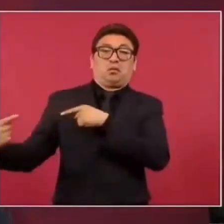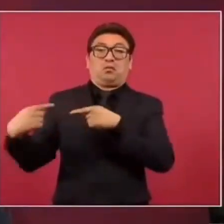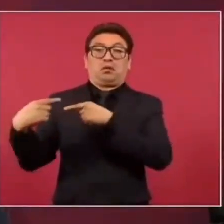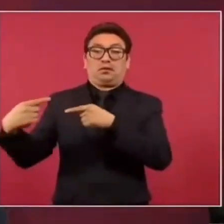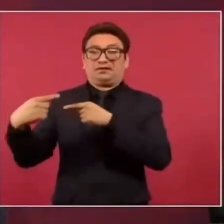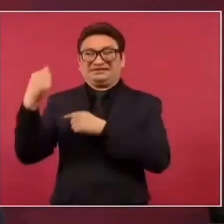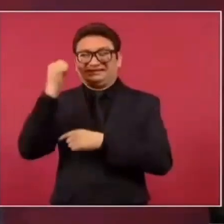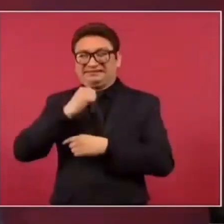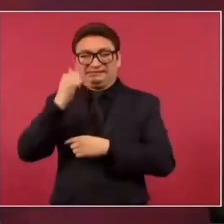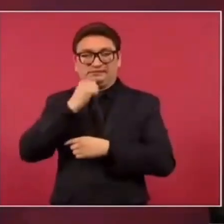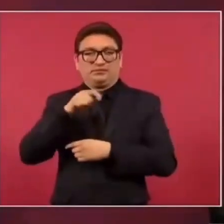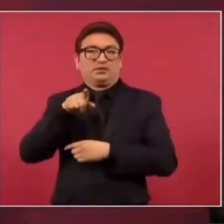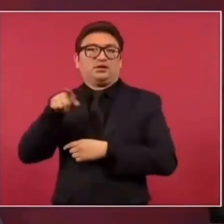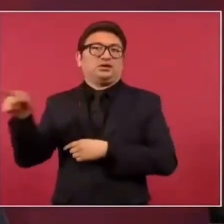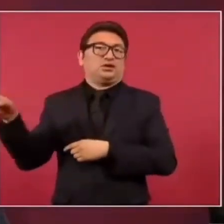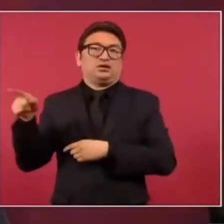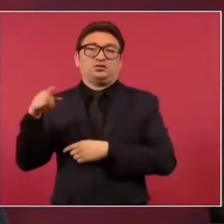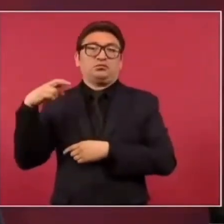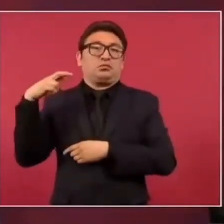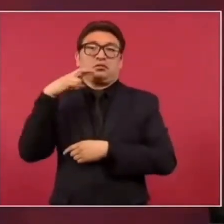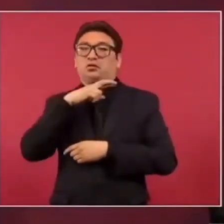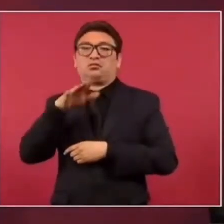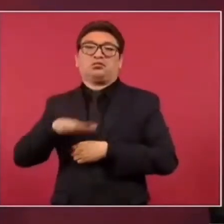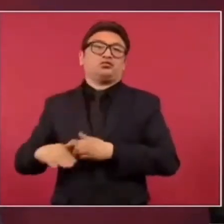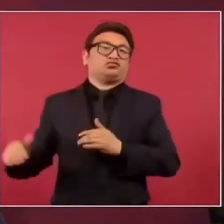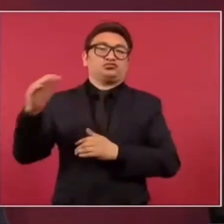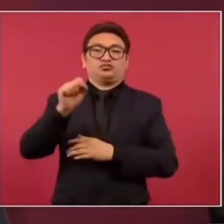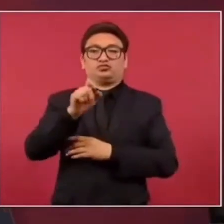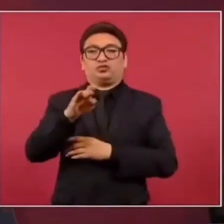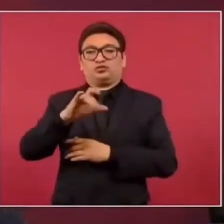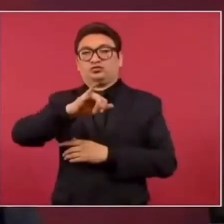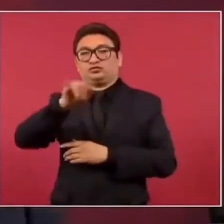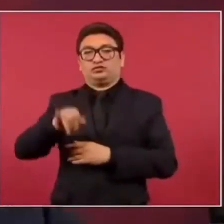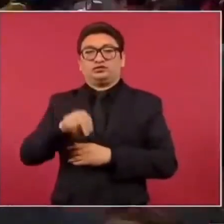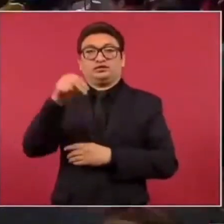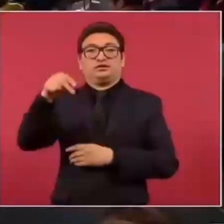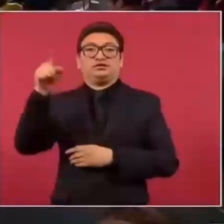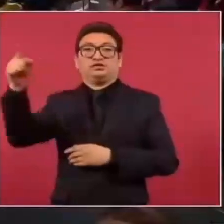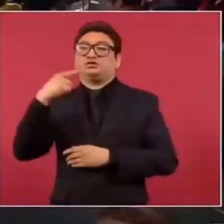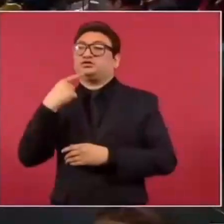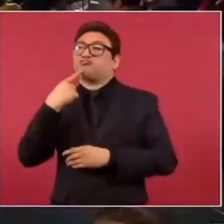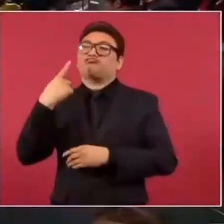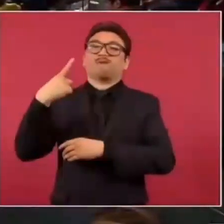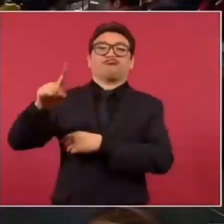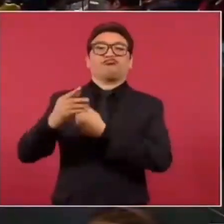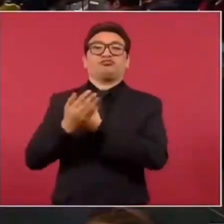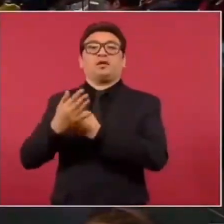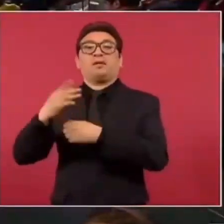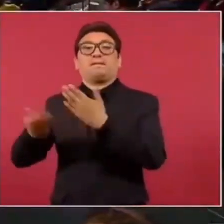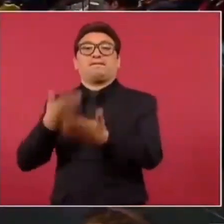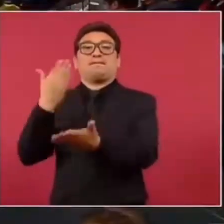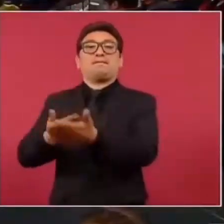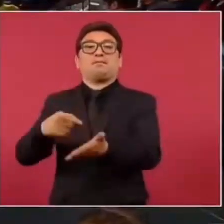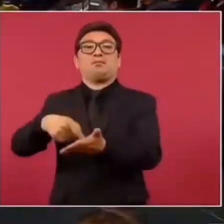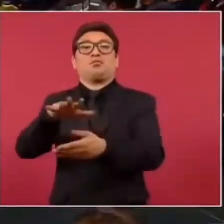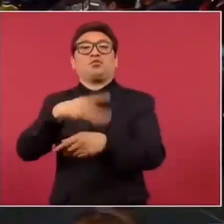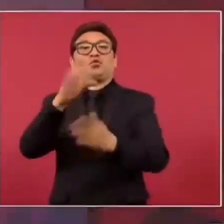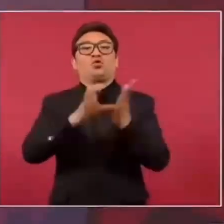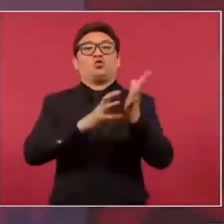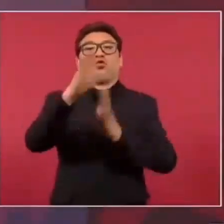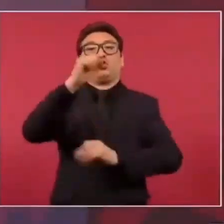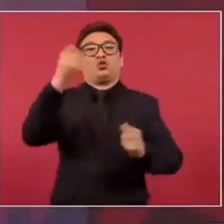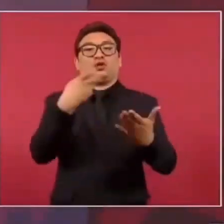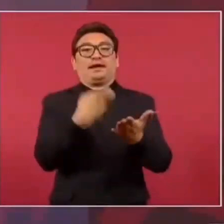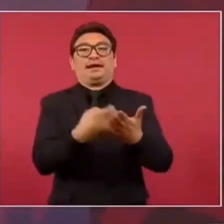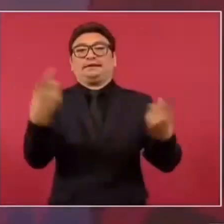a la Suprema Corte de Justicia, presentaron una controversia para que se declarara